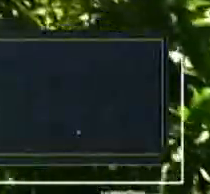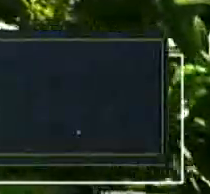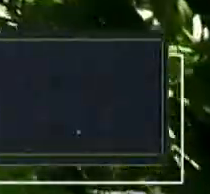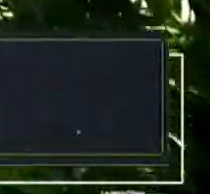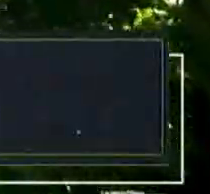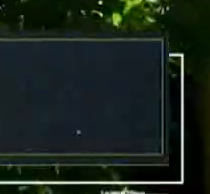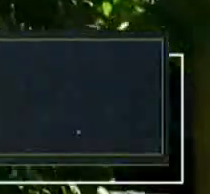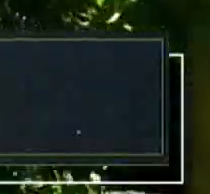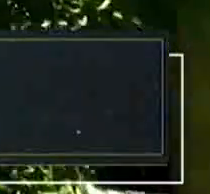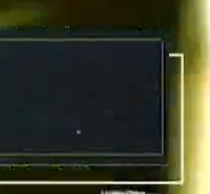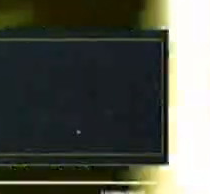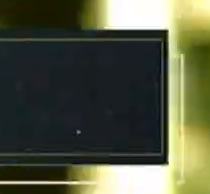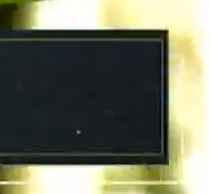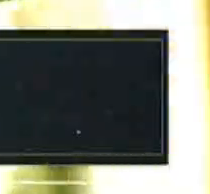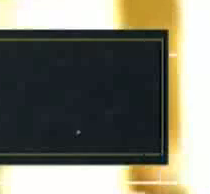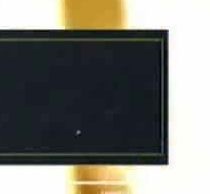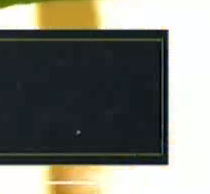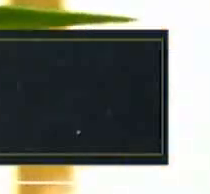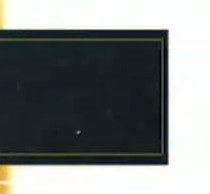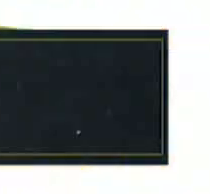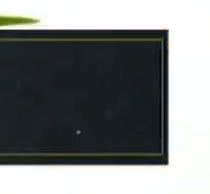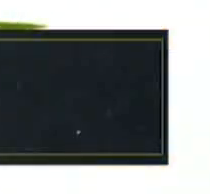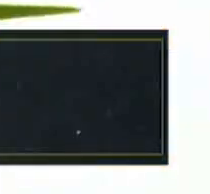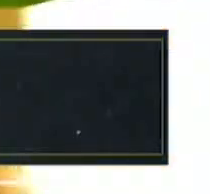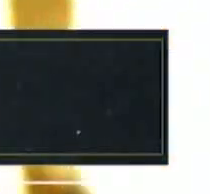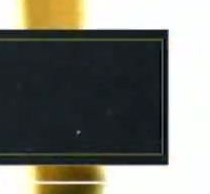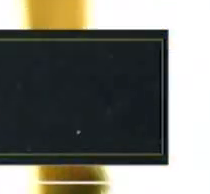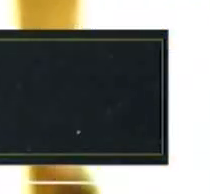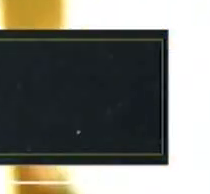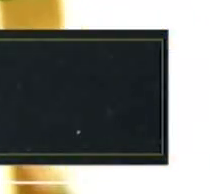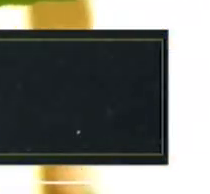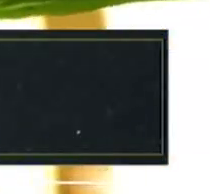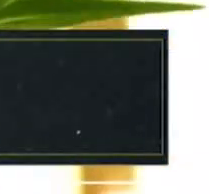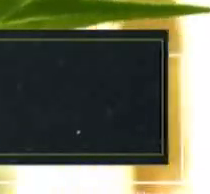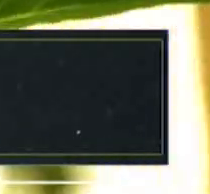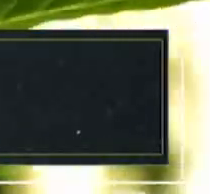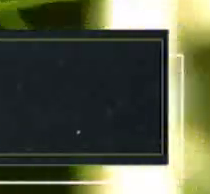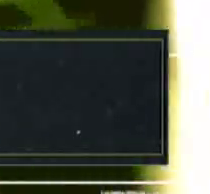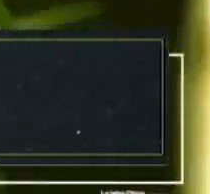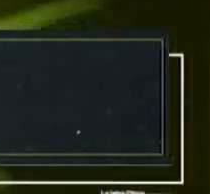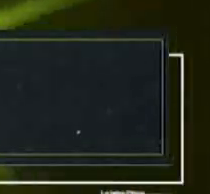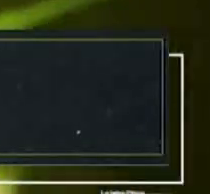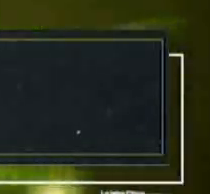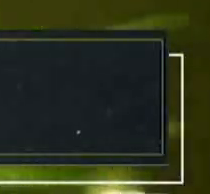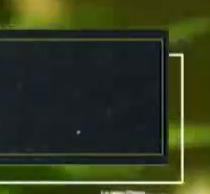el aceite y los materiales que salen del cáñamo, son diversos y